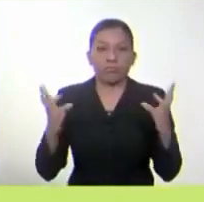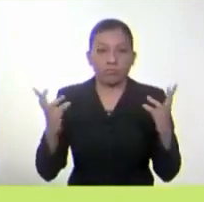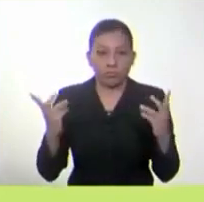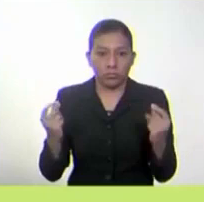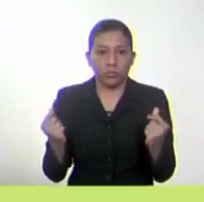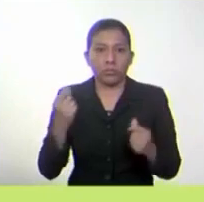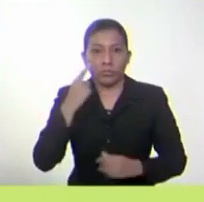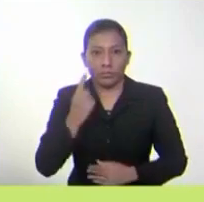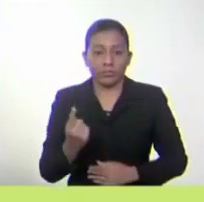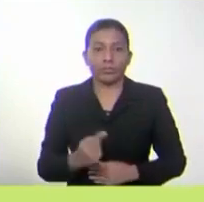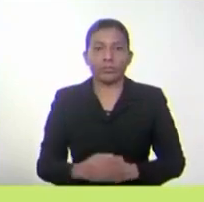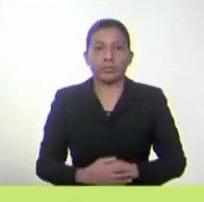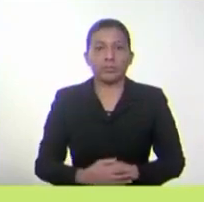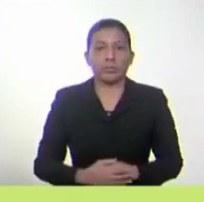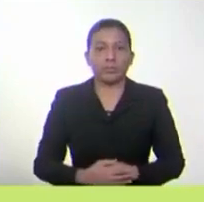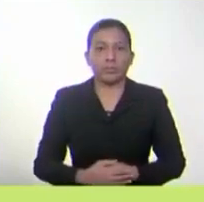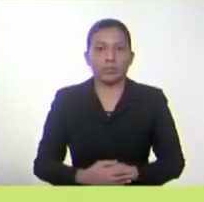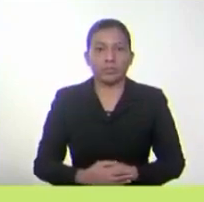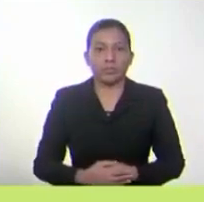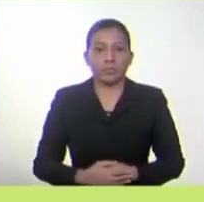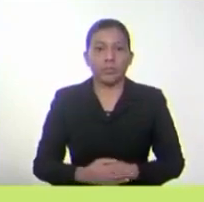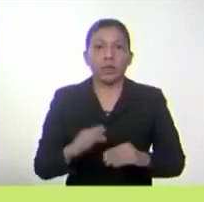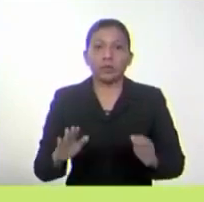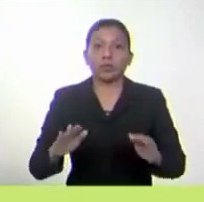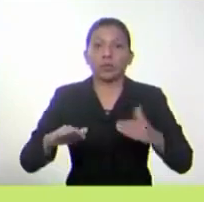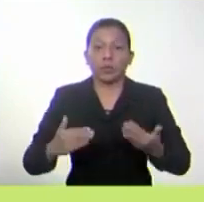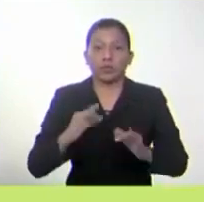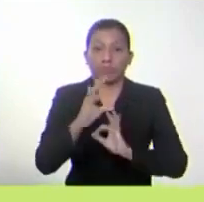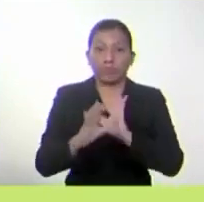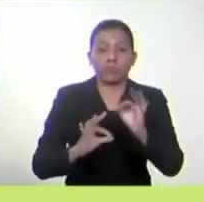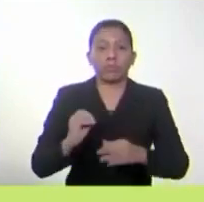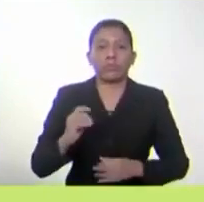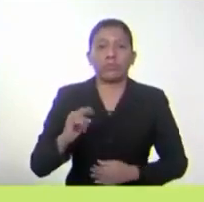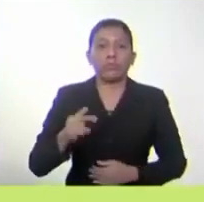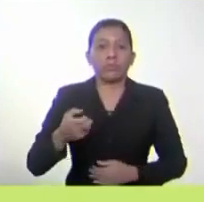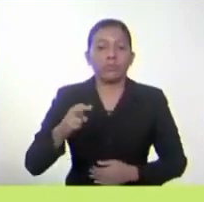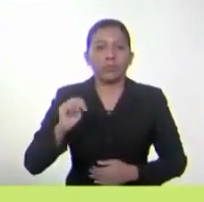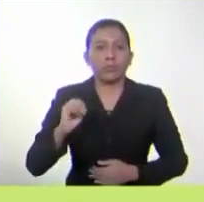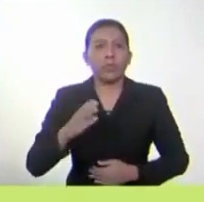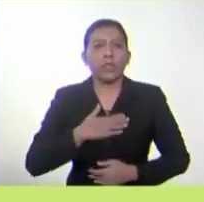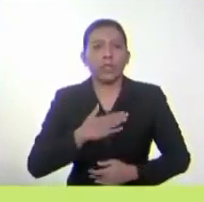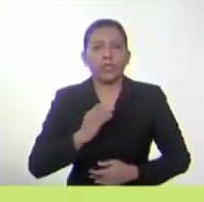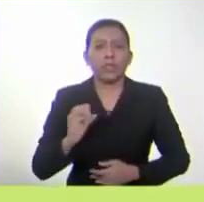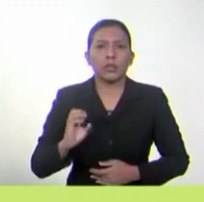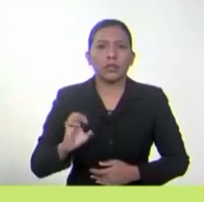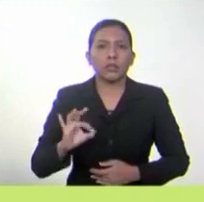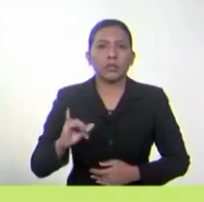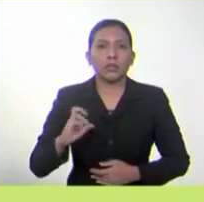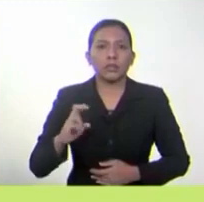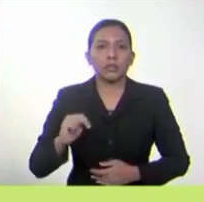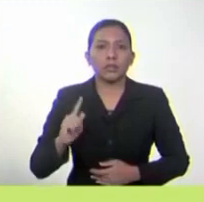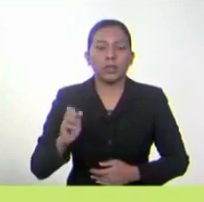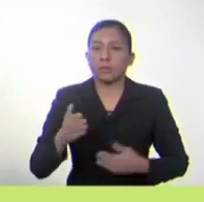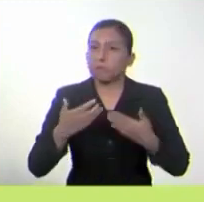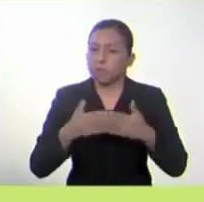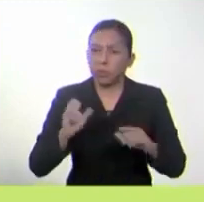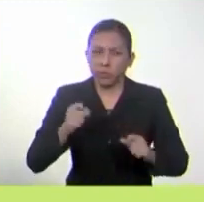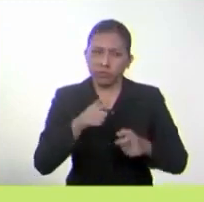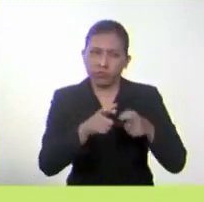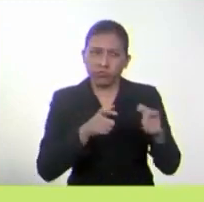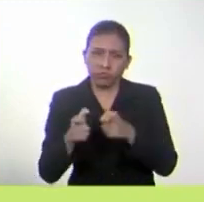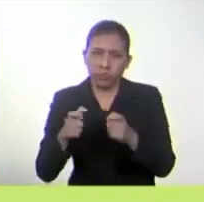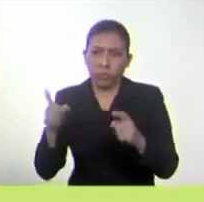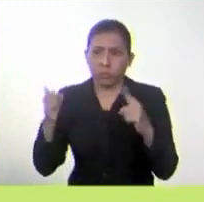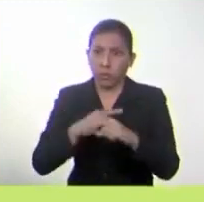eso afecta los valores. Debido a que la molécula del oxígeno en los reactivos tiene un coeficiente, se podría modificar para que al hacer la